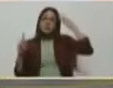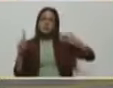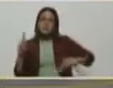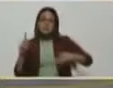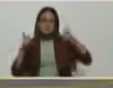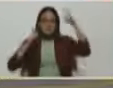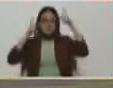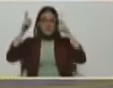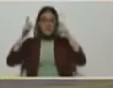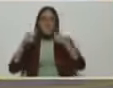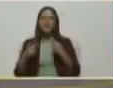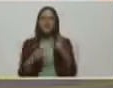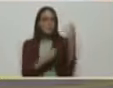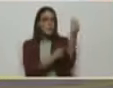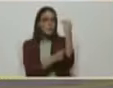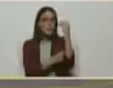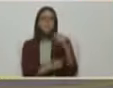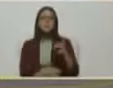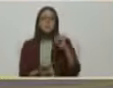año 97,